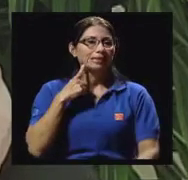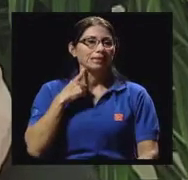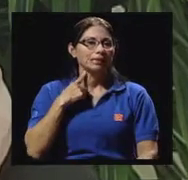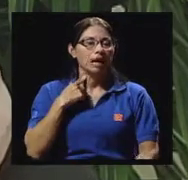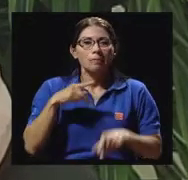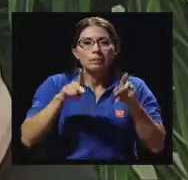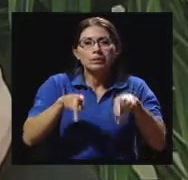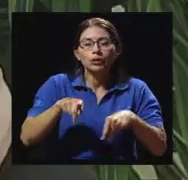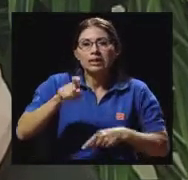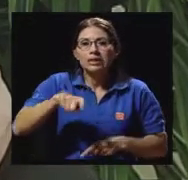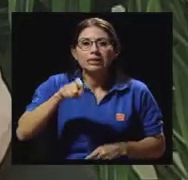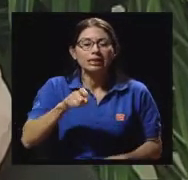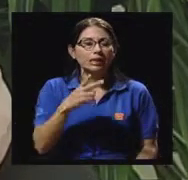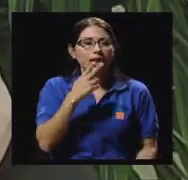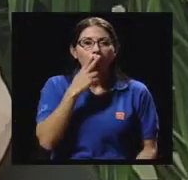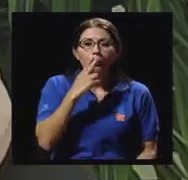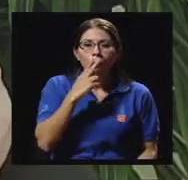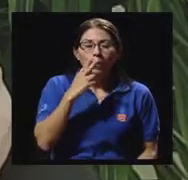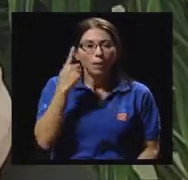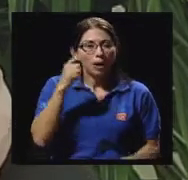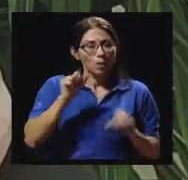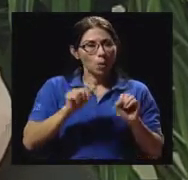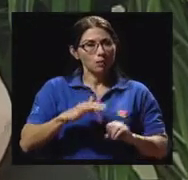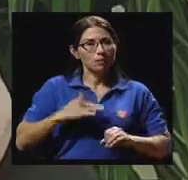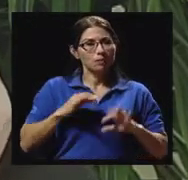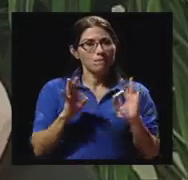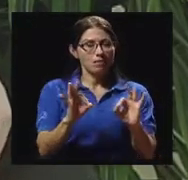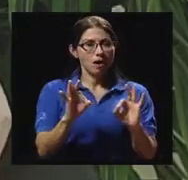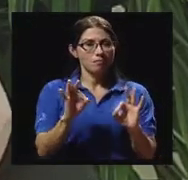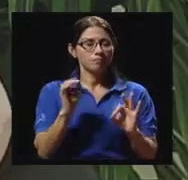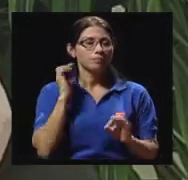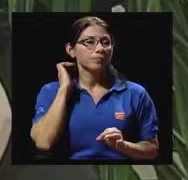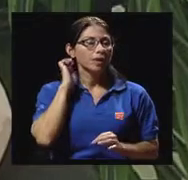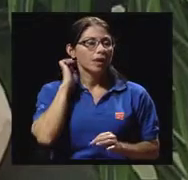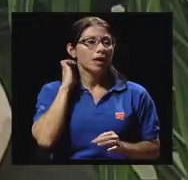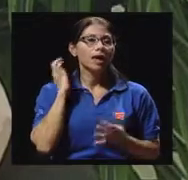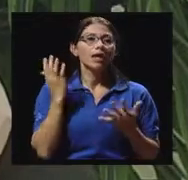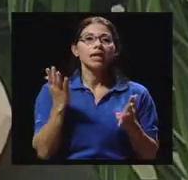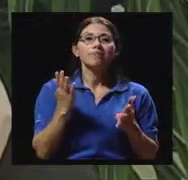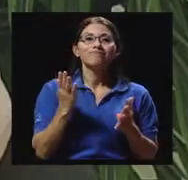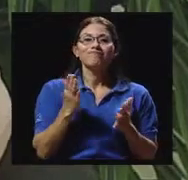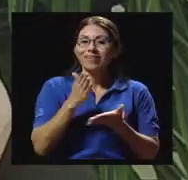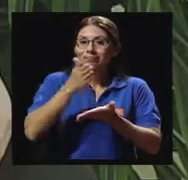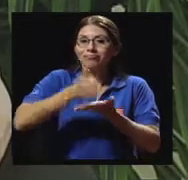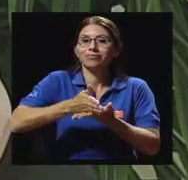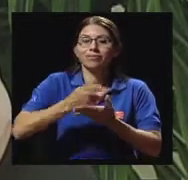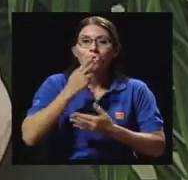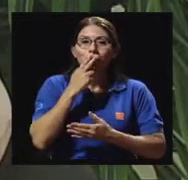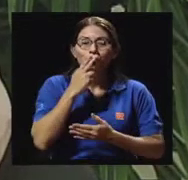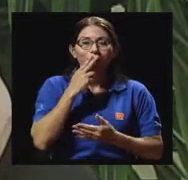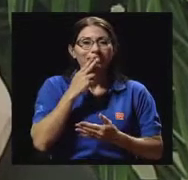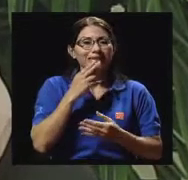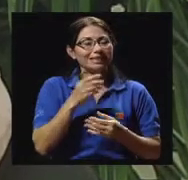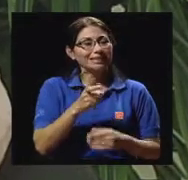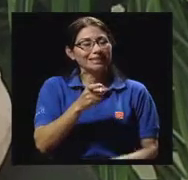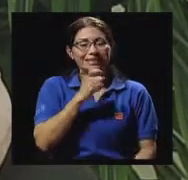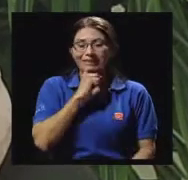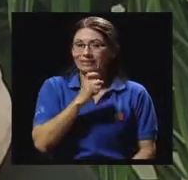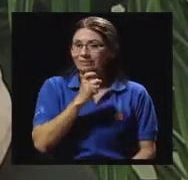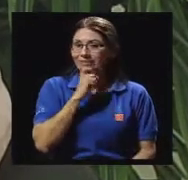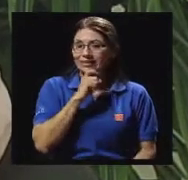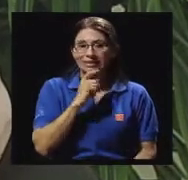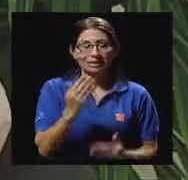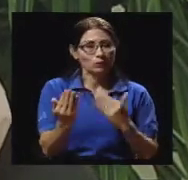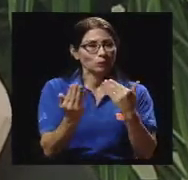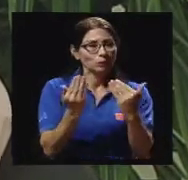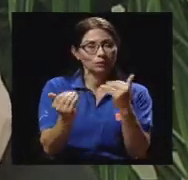la persona necesita consumir, fumar para poder sentirse bien. Y dejar la nicotina es más difícil que